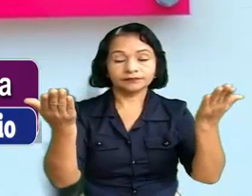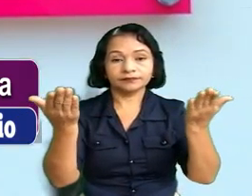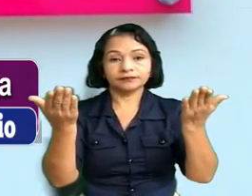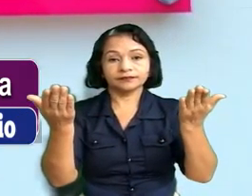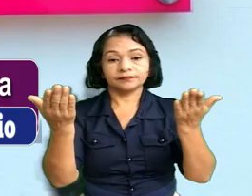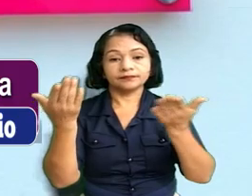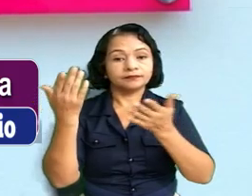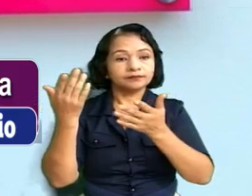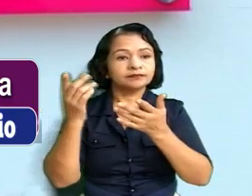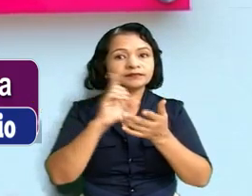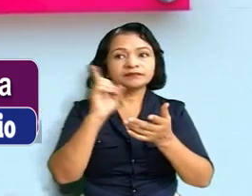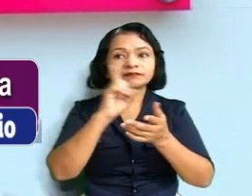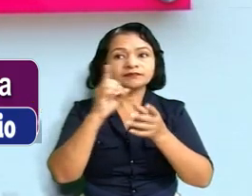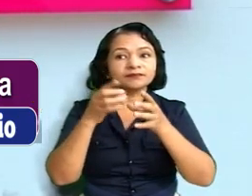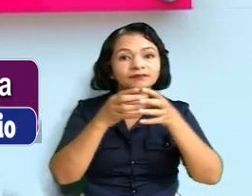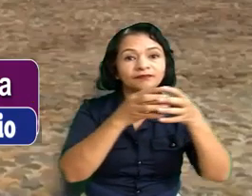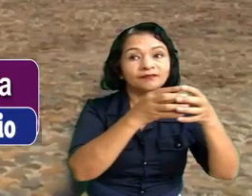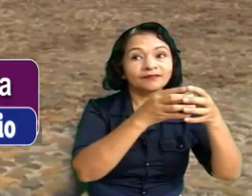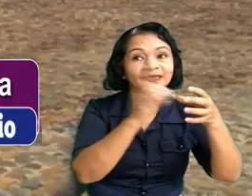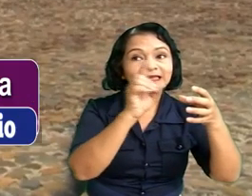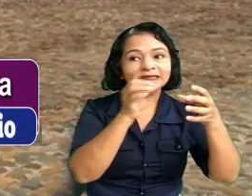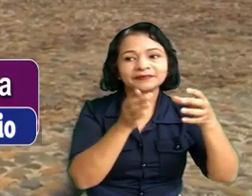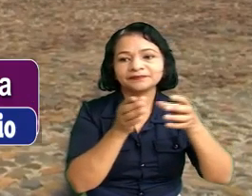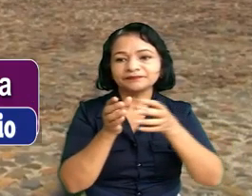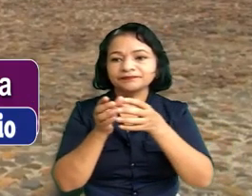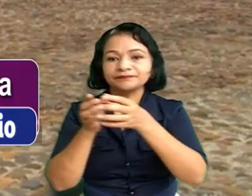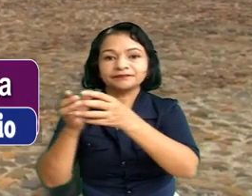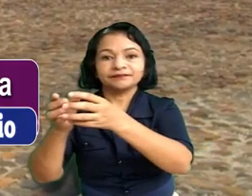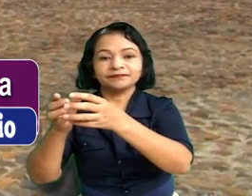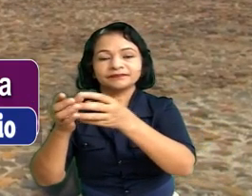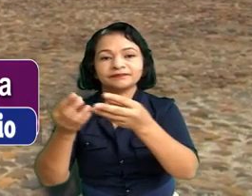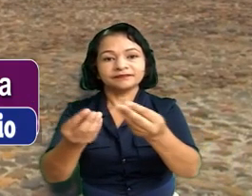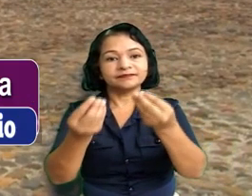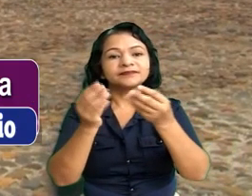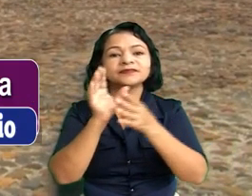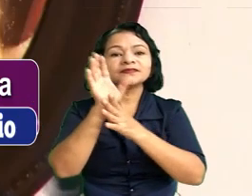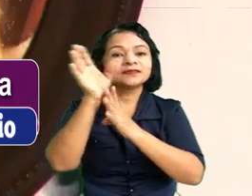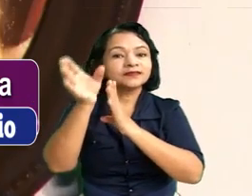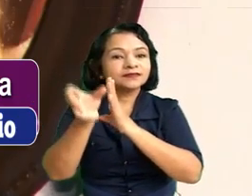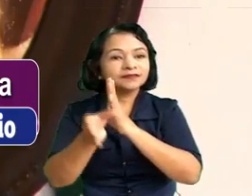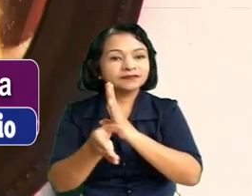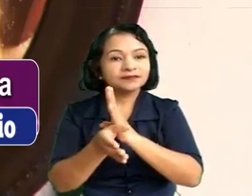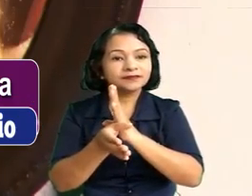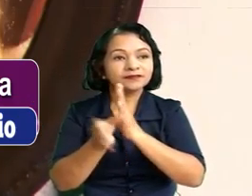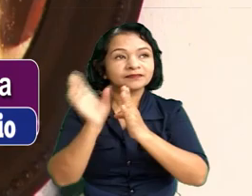movilizar, interceptaba movilización de la cantidad